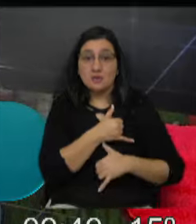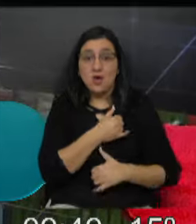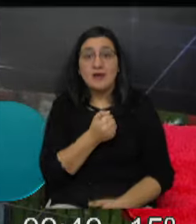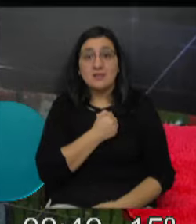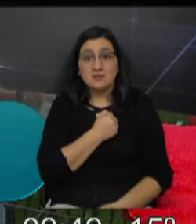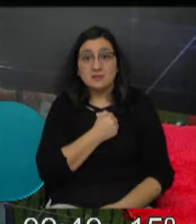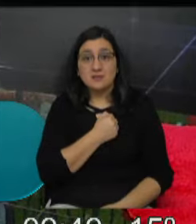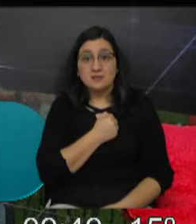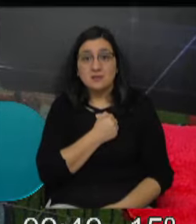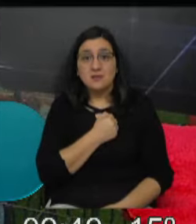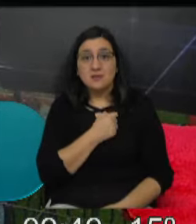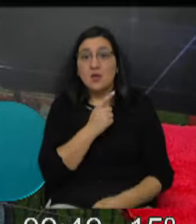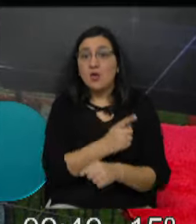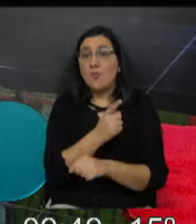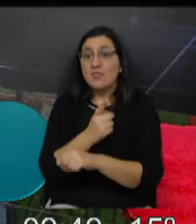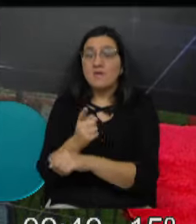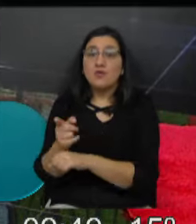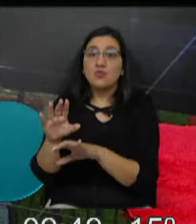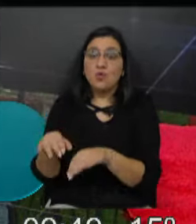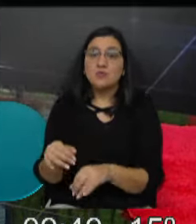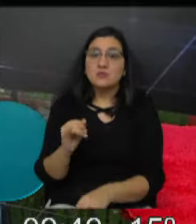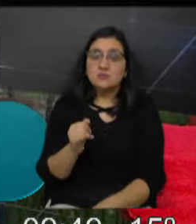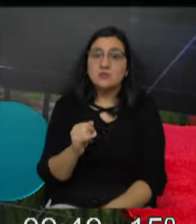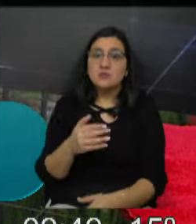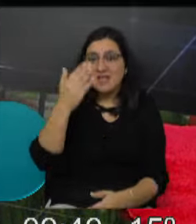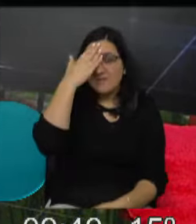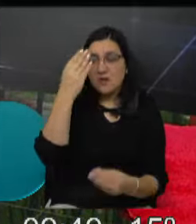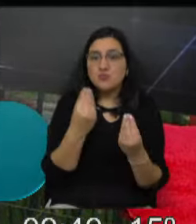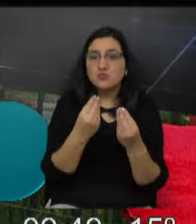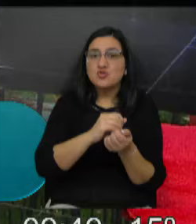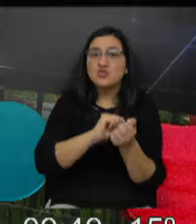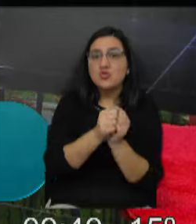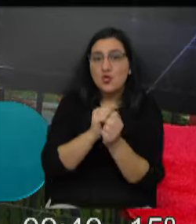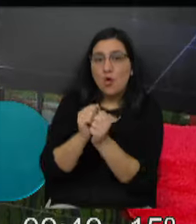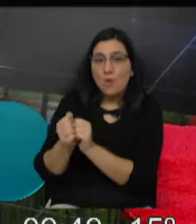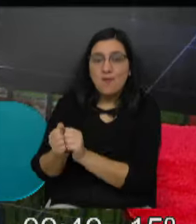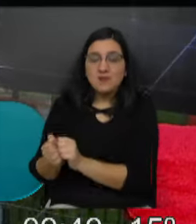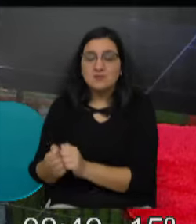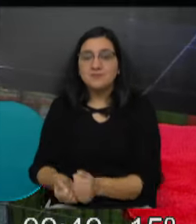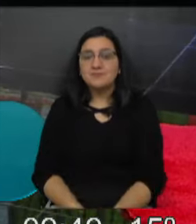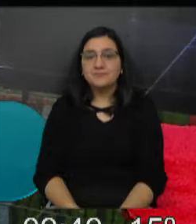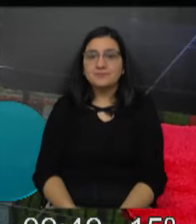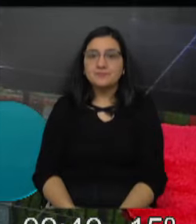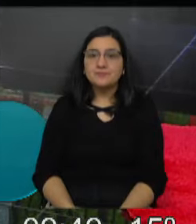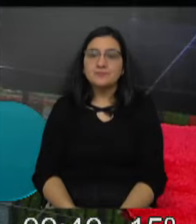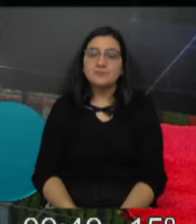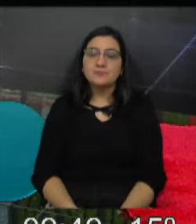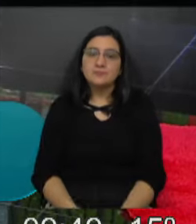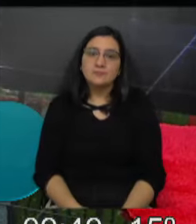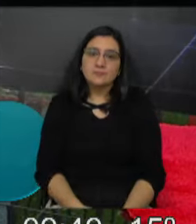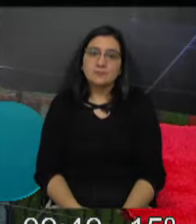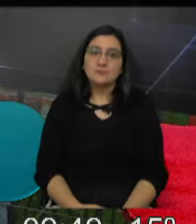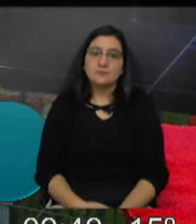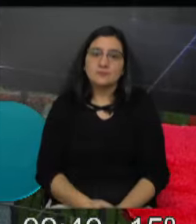Artigas, ¿eh? Era el que comandaba toda. Sabía muchos idiomas, entendía a los indios, entonces tenía la columna de los indios a su cargo. Sí, perdón.